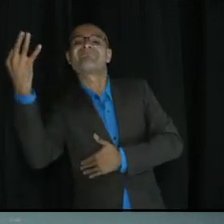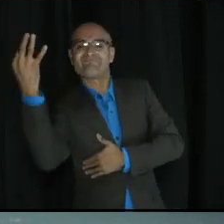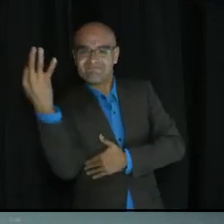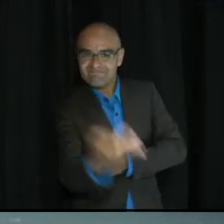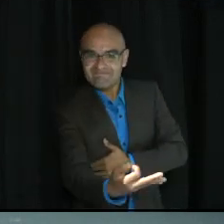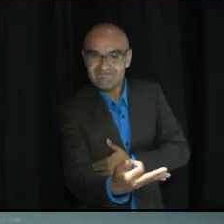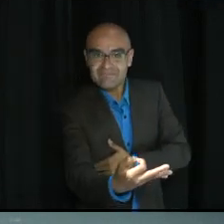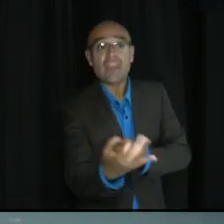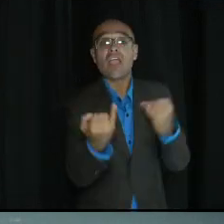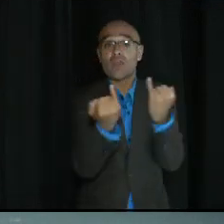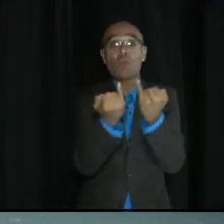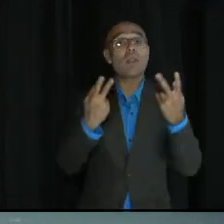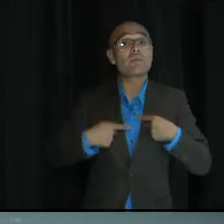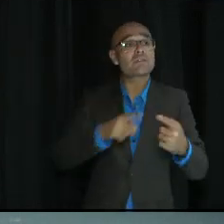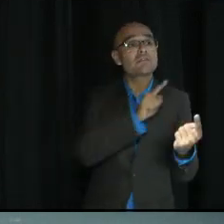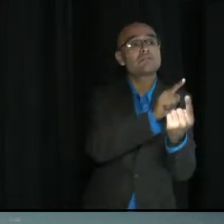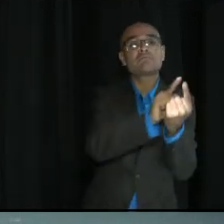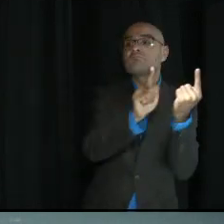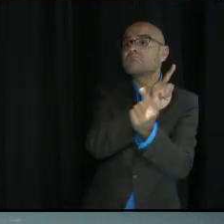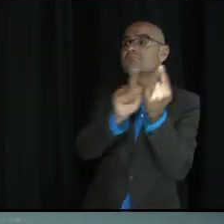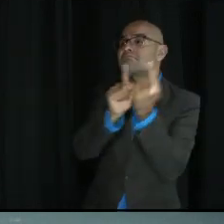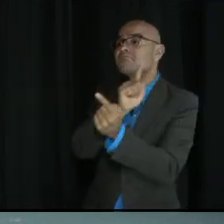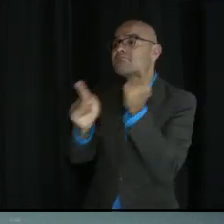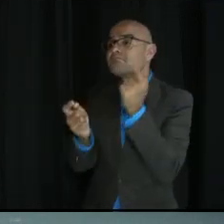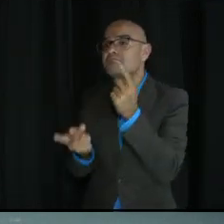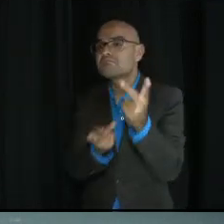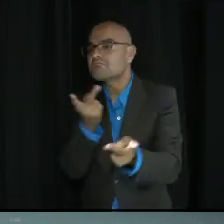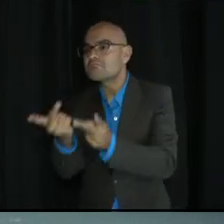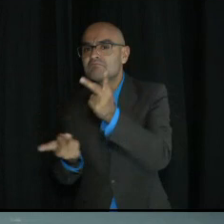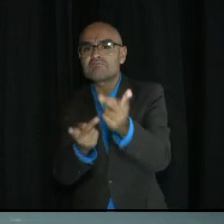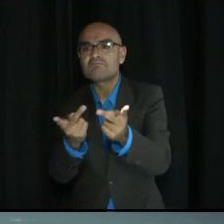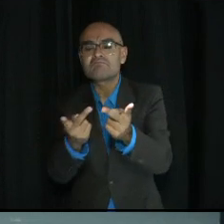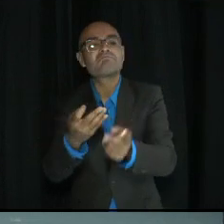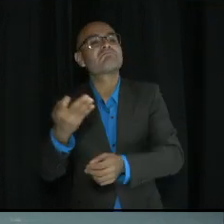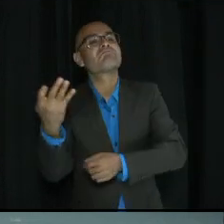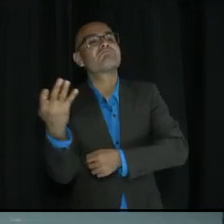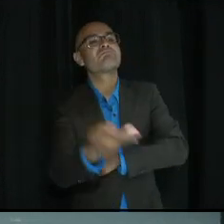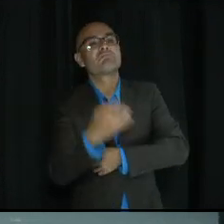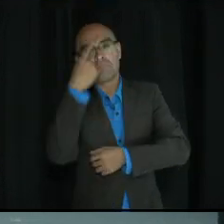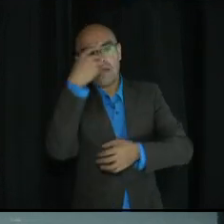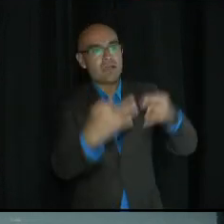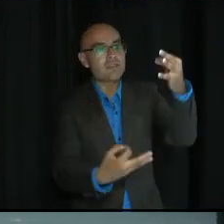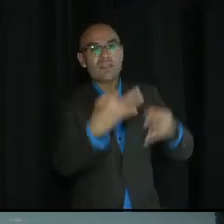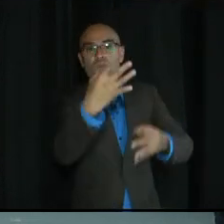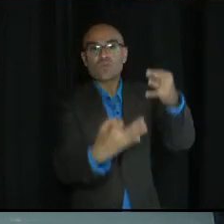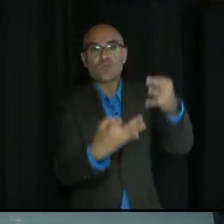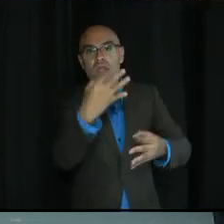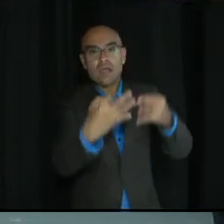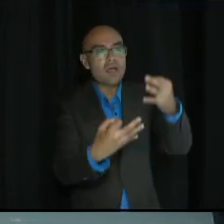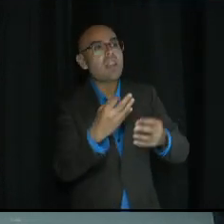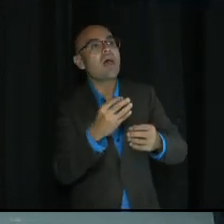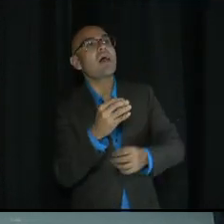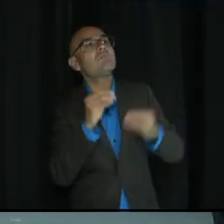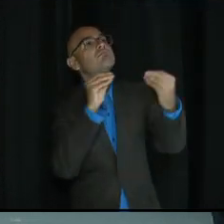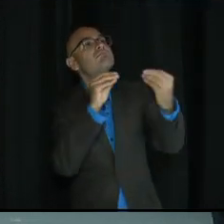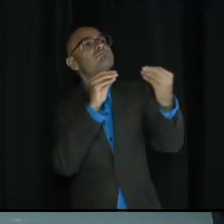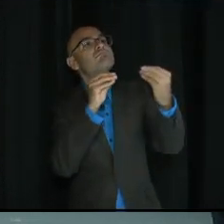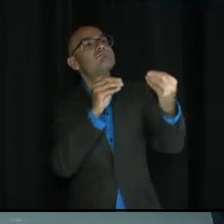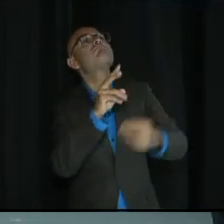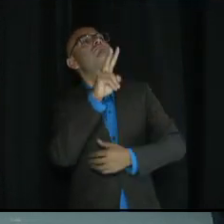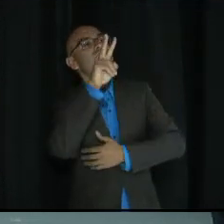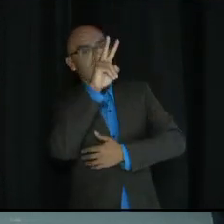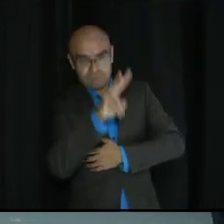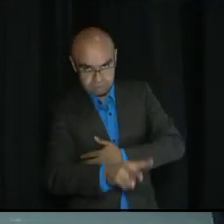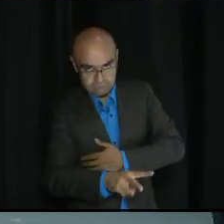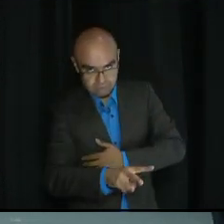entrevistadas para poder conocer más a fondo y poderlo comprobar en su momento ante el tribunal cómo es que sucedió ese hecho, como puede ser desde